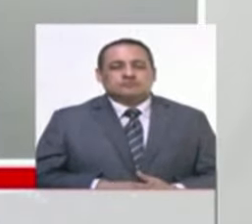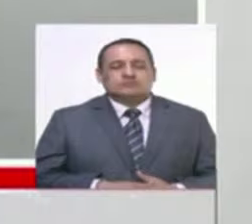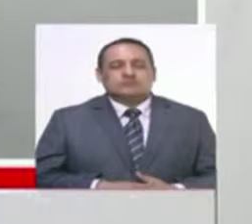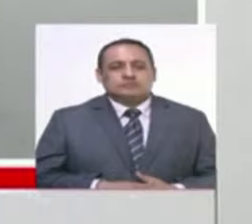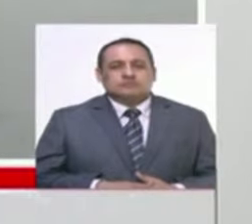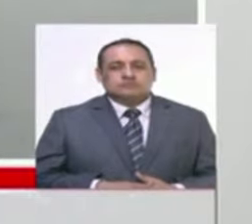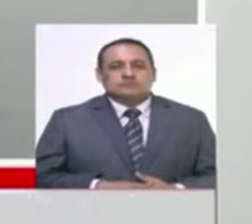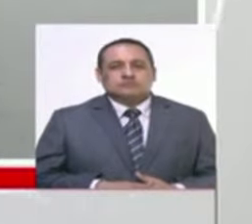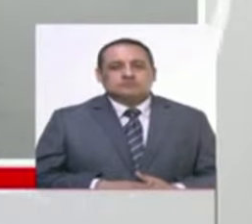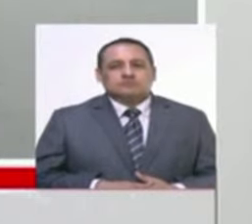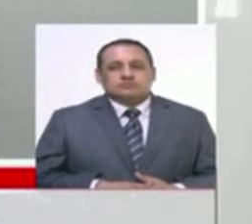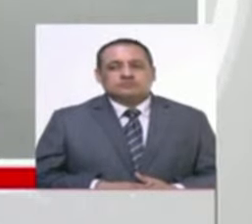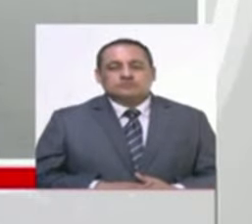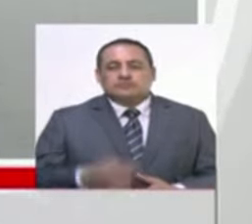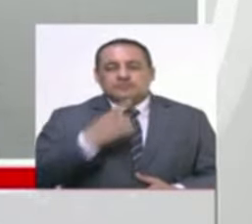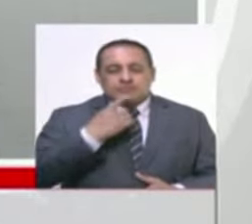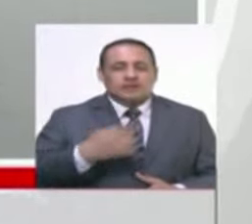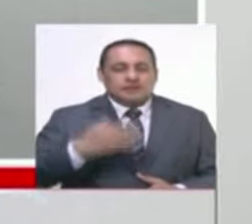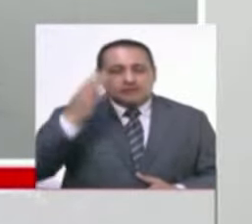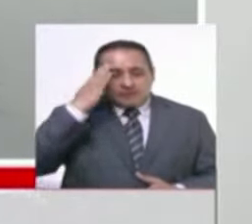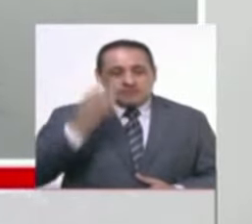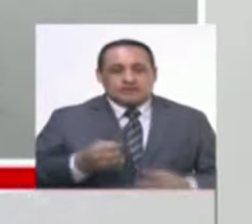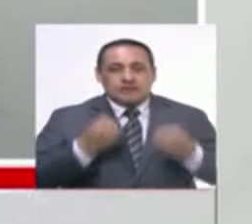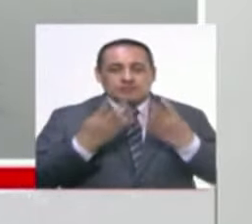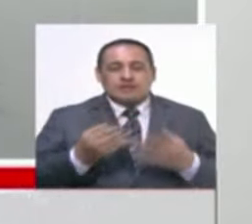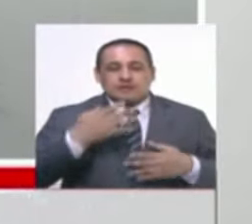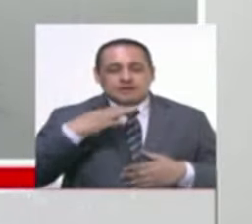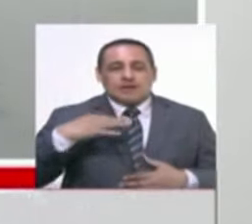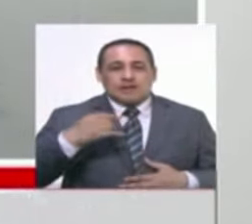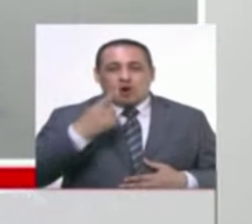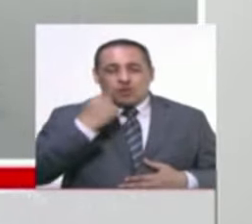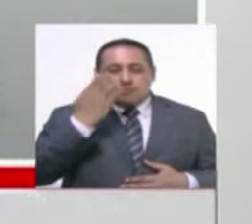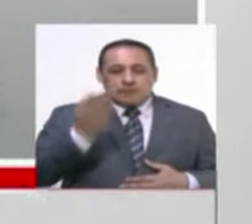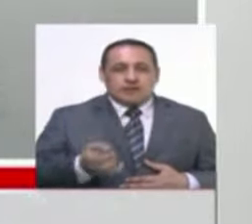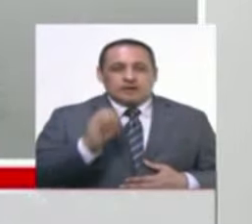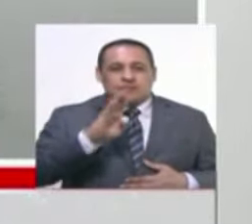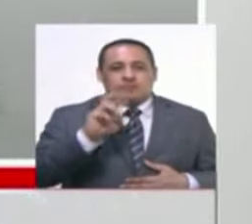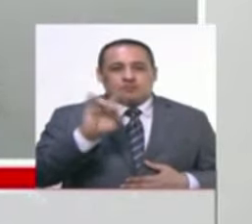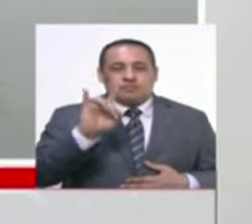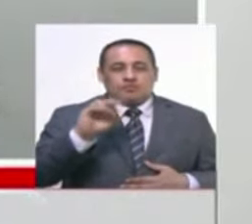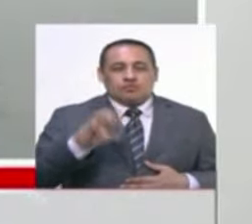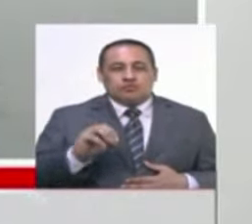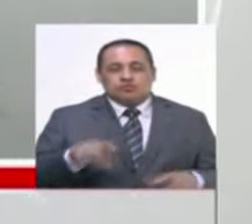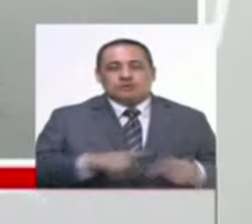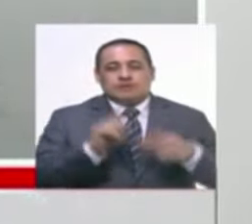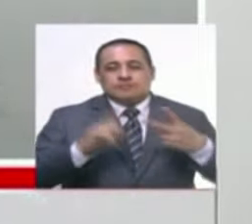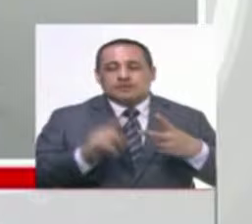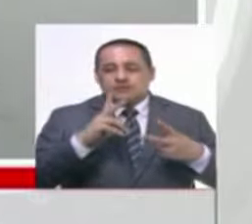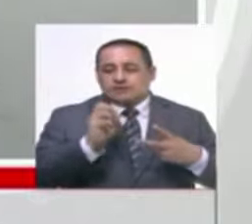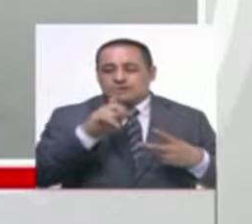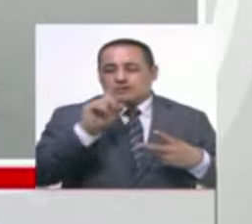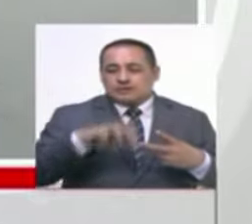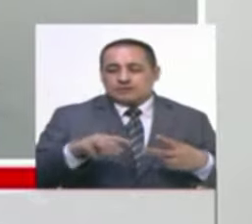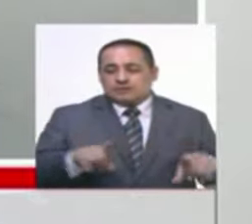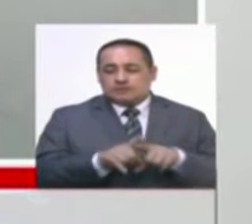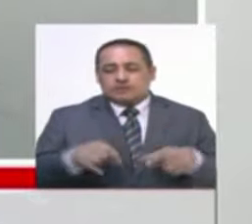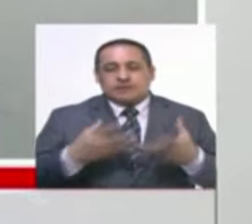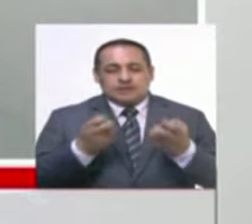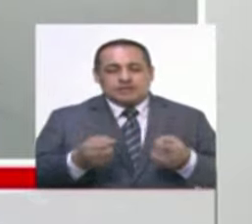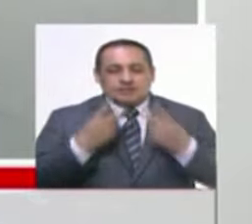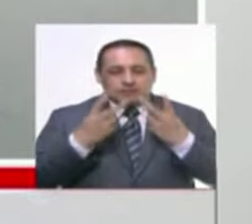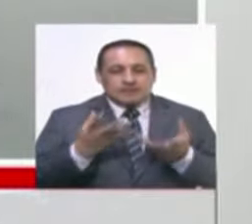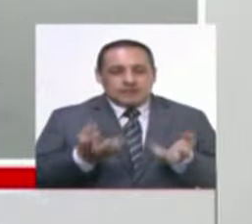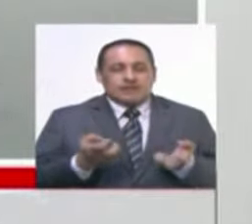es conocer bien al señor Bruno Pacheco. Y la señora Carolina López, con la finalidad de